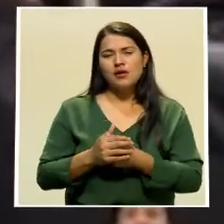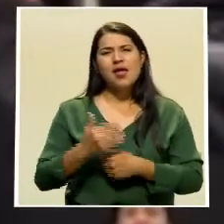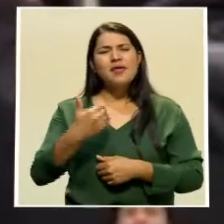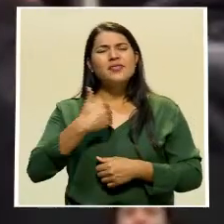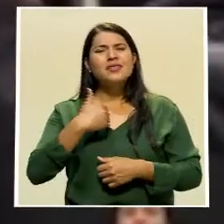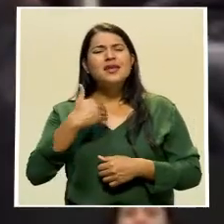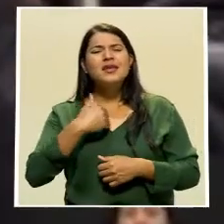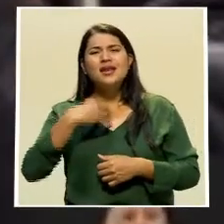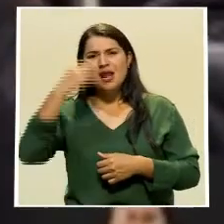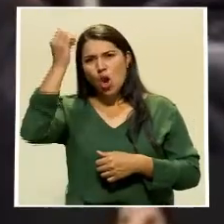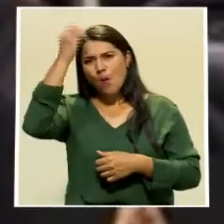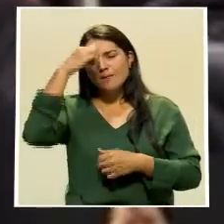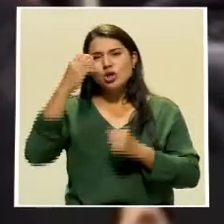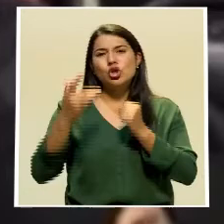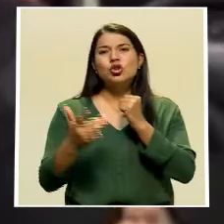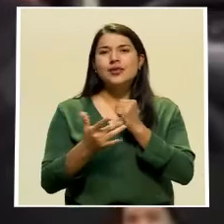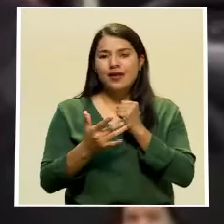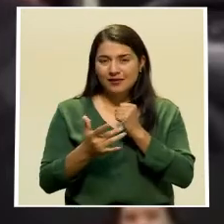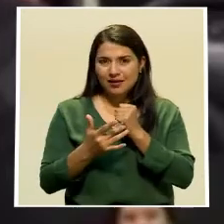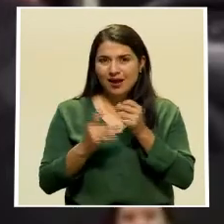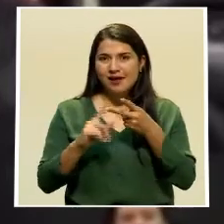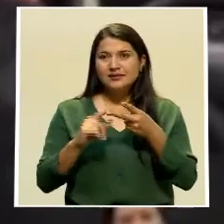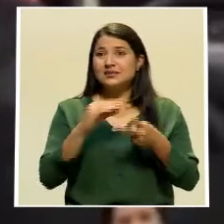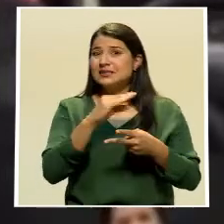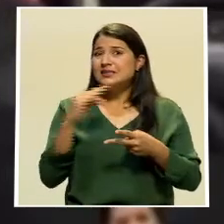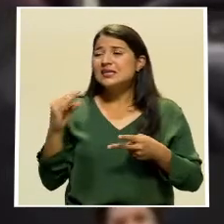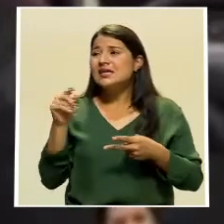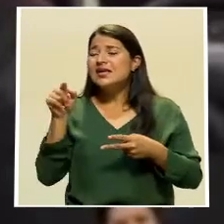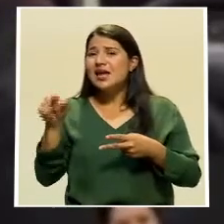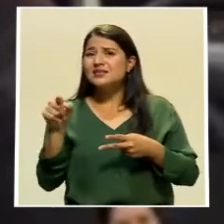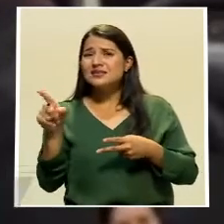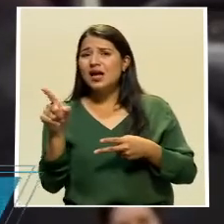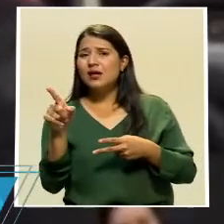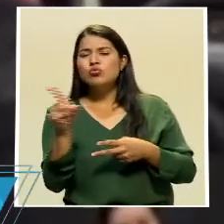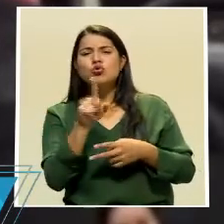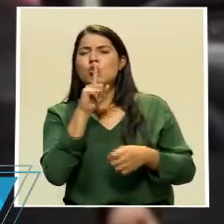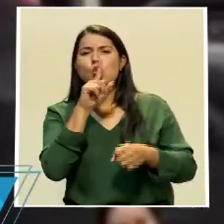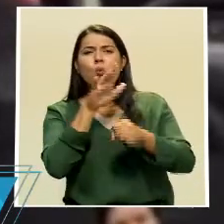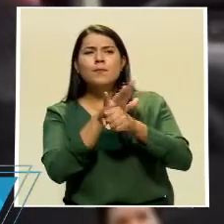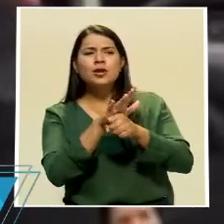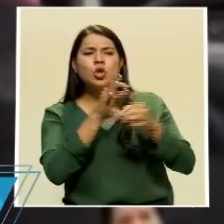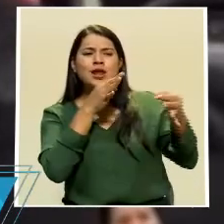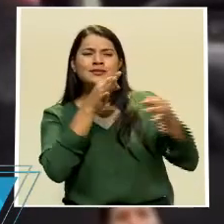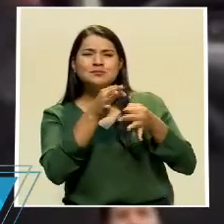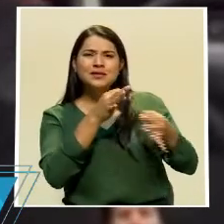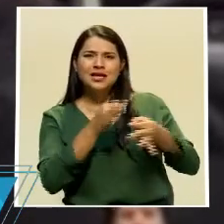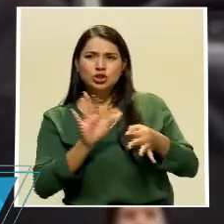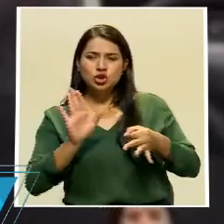y violentando el principio de rendición de cuentas, publicidad y transparencia.